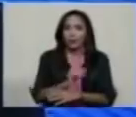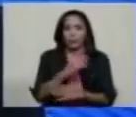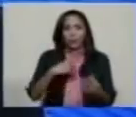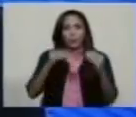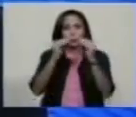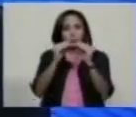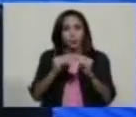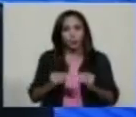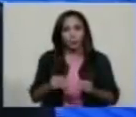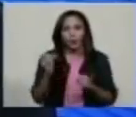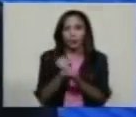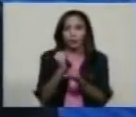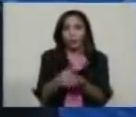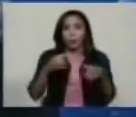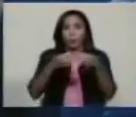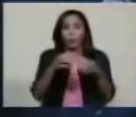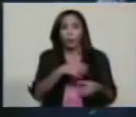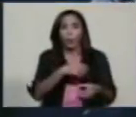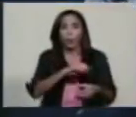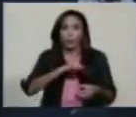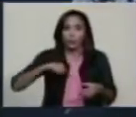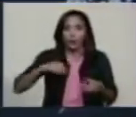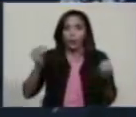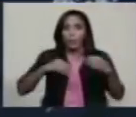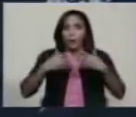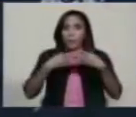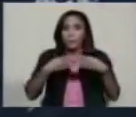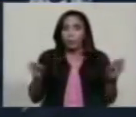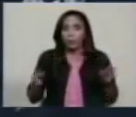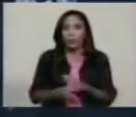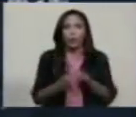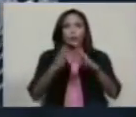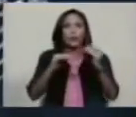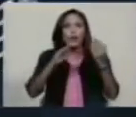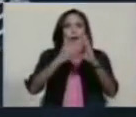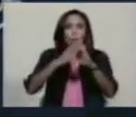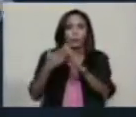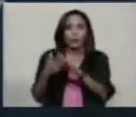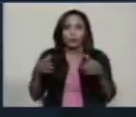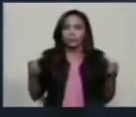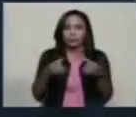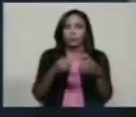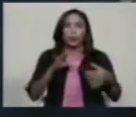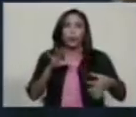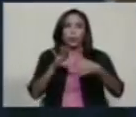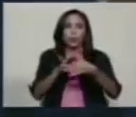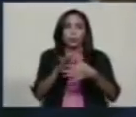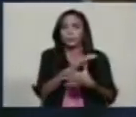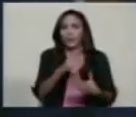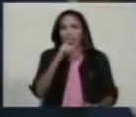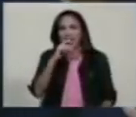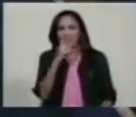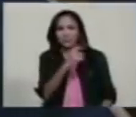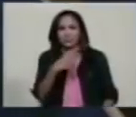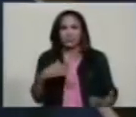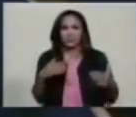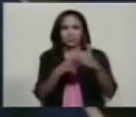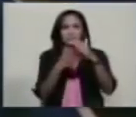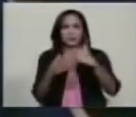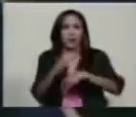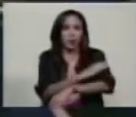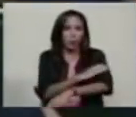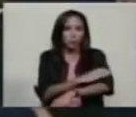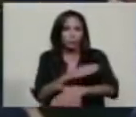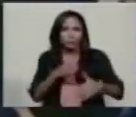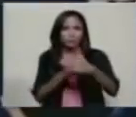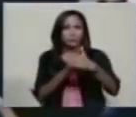coherentes, tanto sector privado como sector público, sector mixto y sector comunal, en que el enemigo en contra de lo productivo no